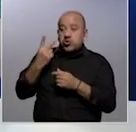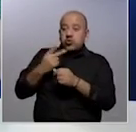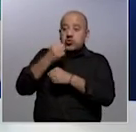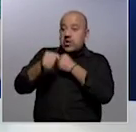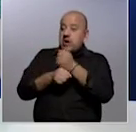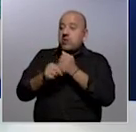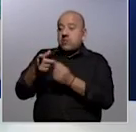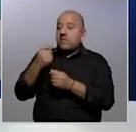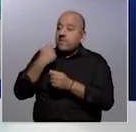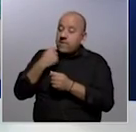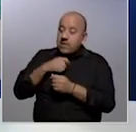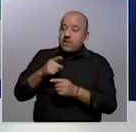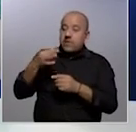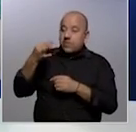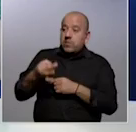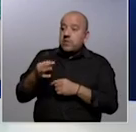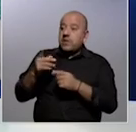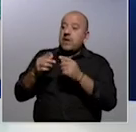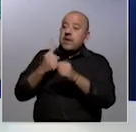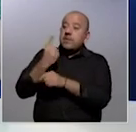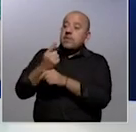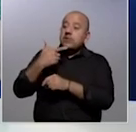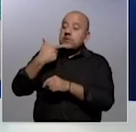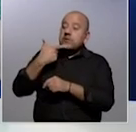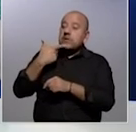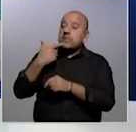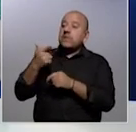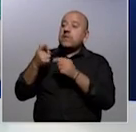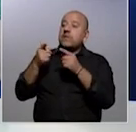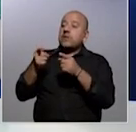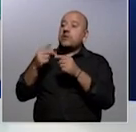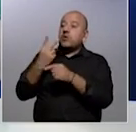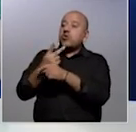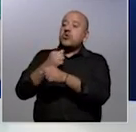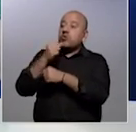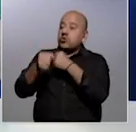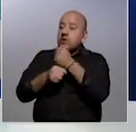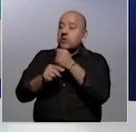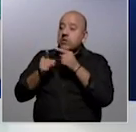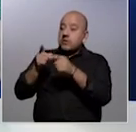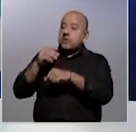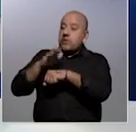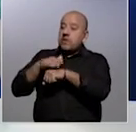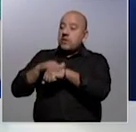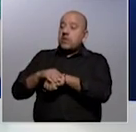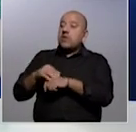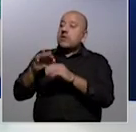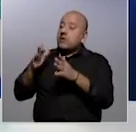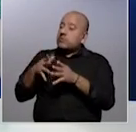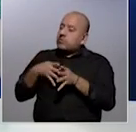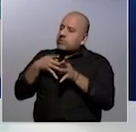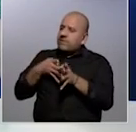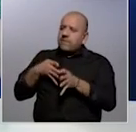años todavía falta para cumplirlos el primero de septiembre va a ser de dos años de ese momento y es un desafío permanente